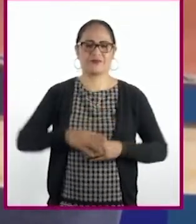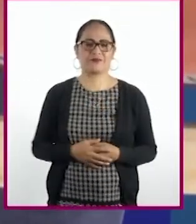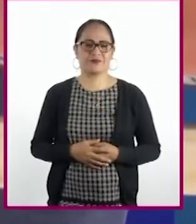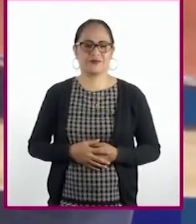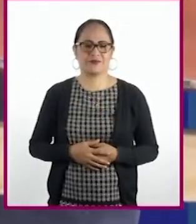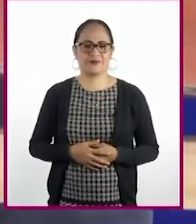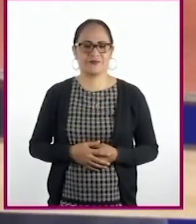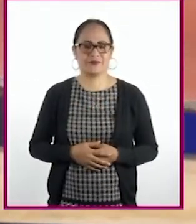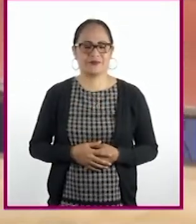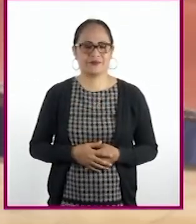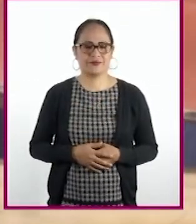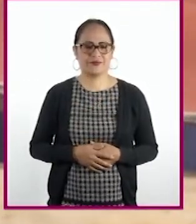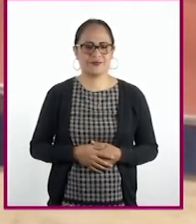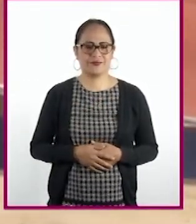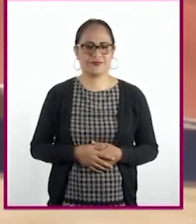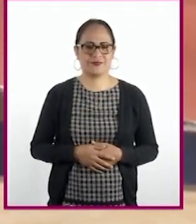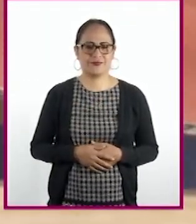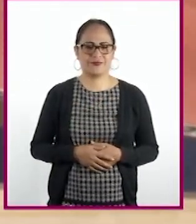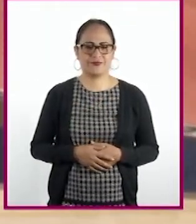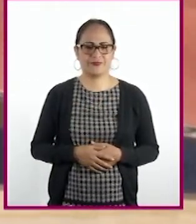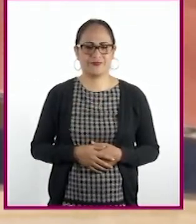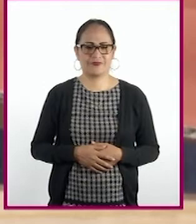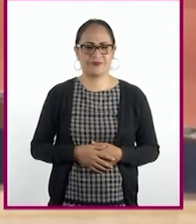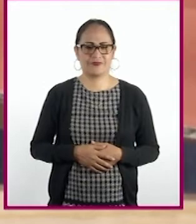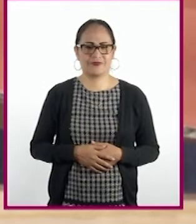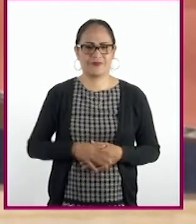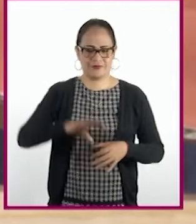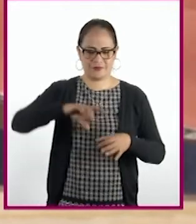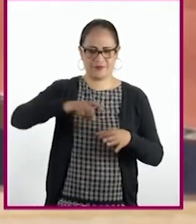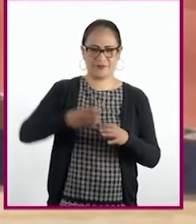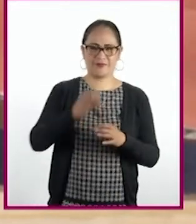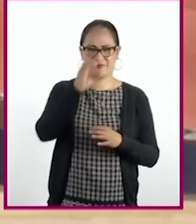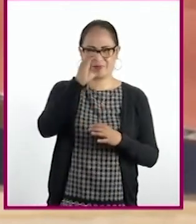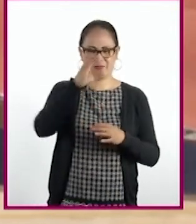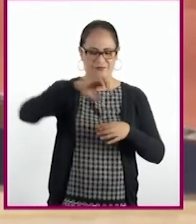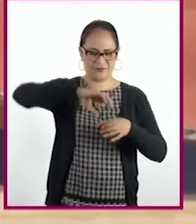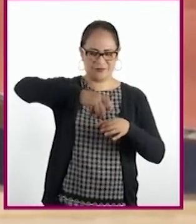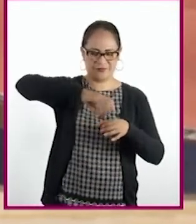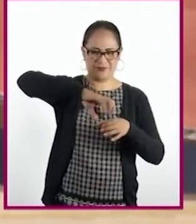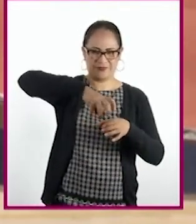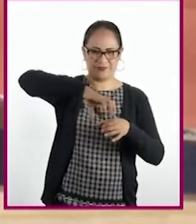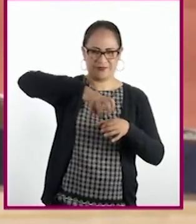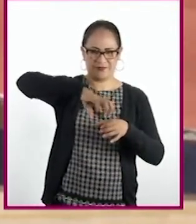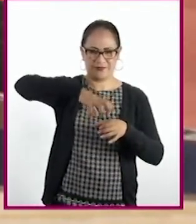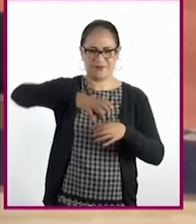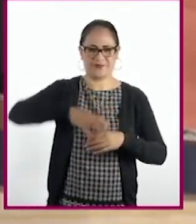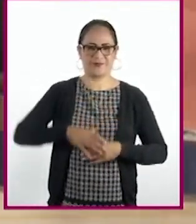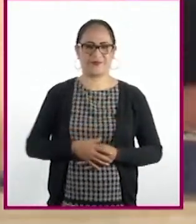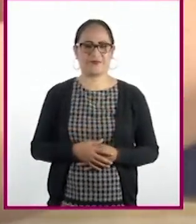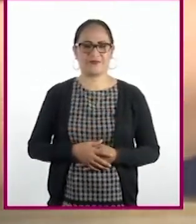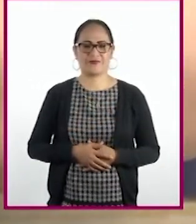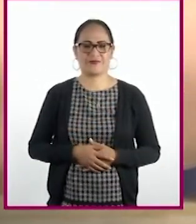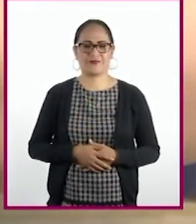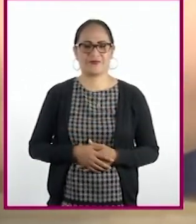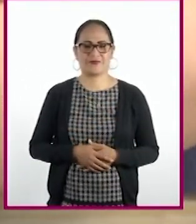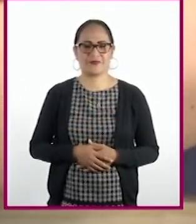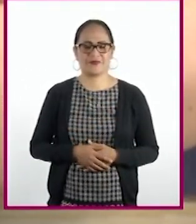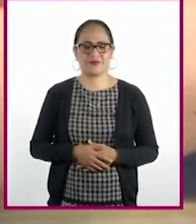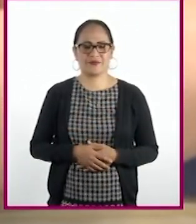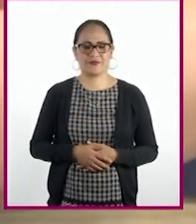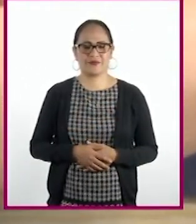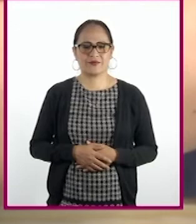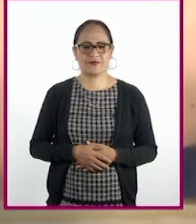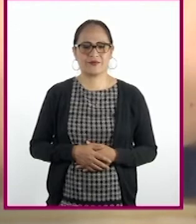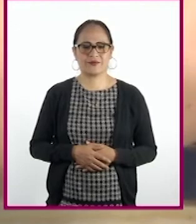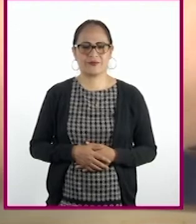Ahora sí. Por favor. Las rondanas. No era el de peluche, ¿verdad? No, no era el de peluche.